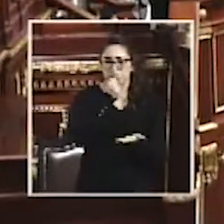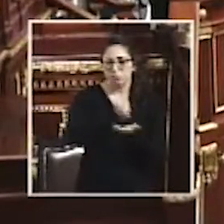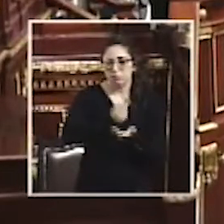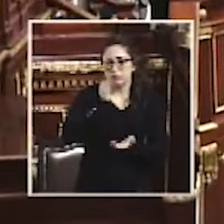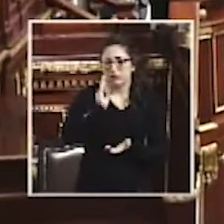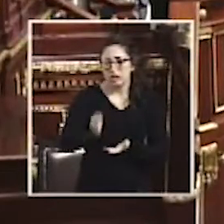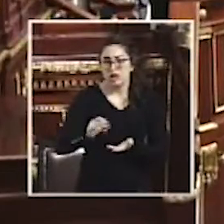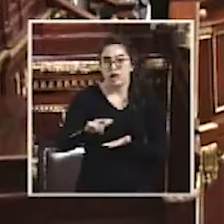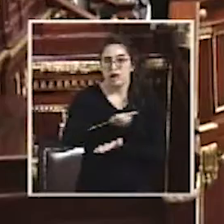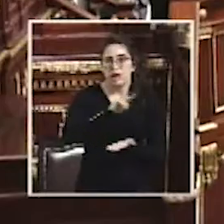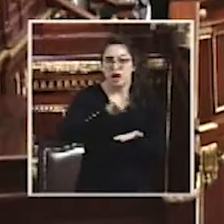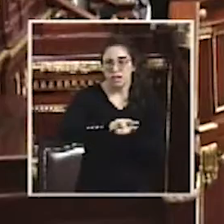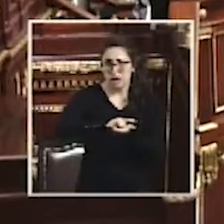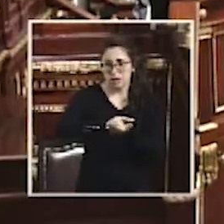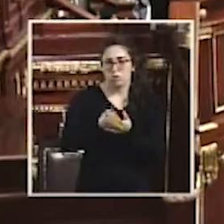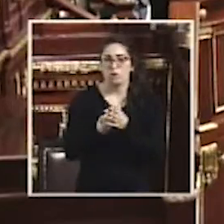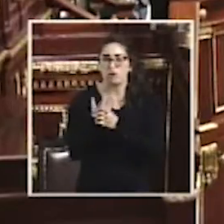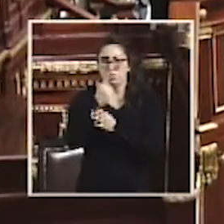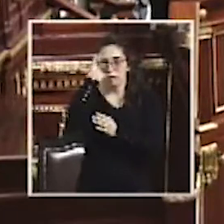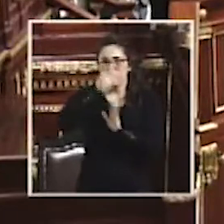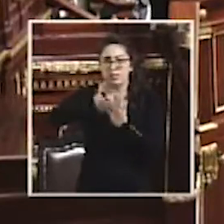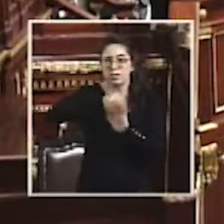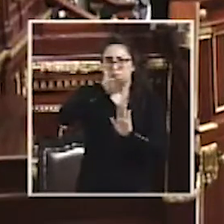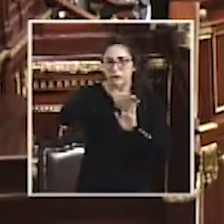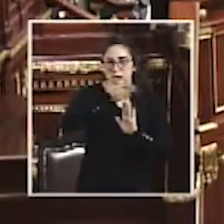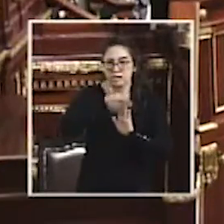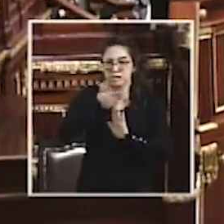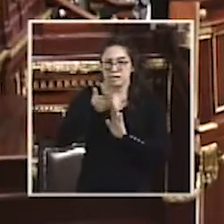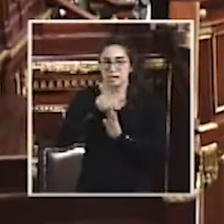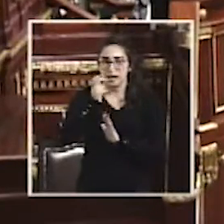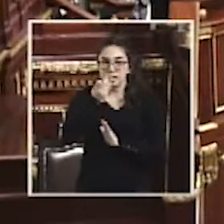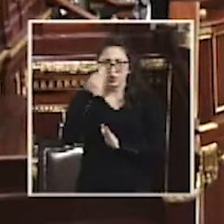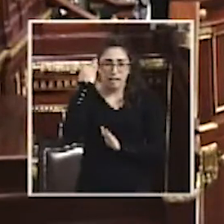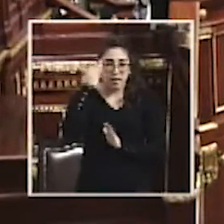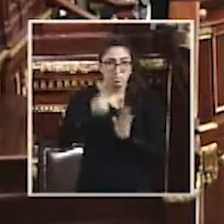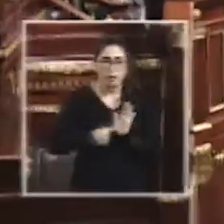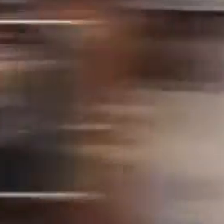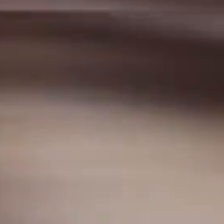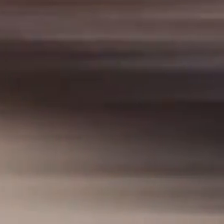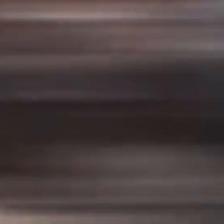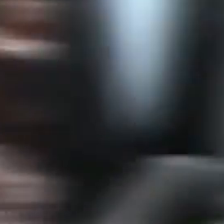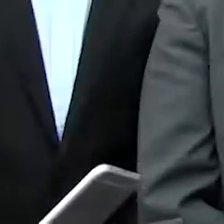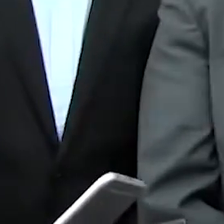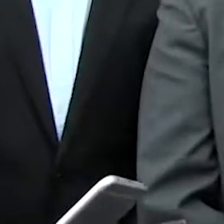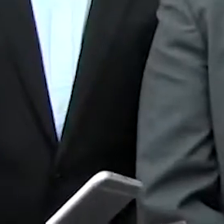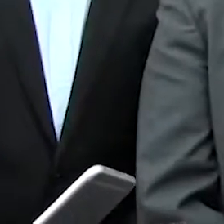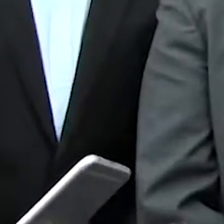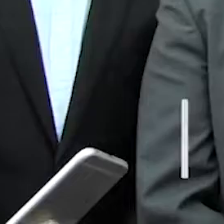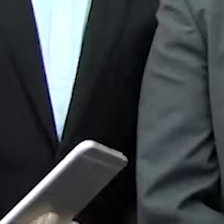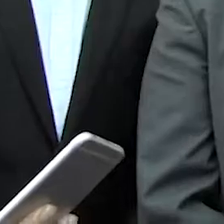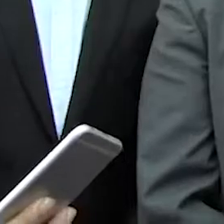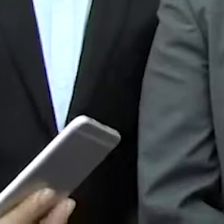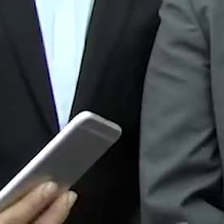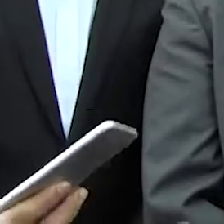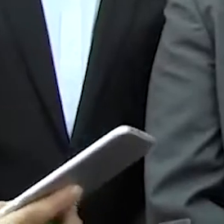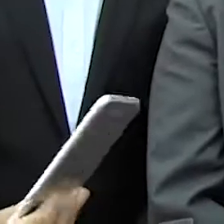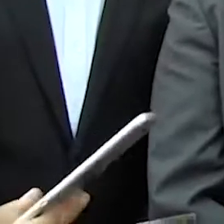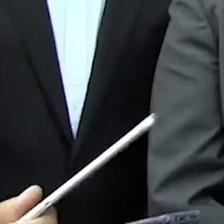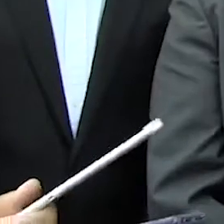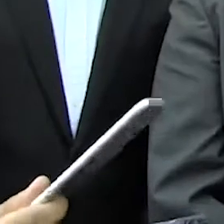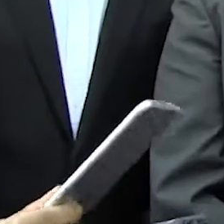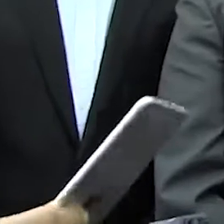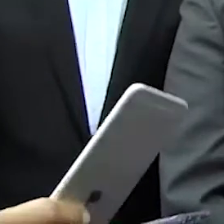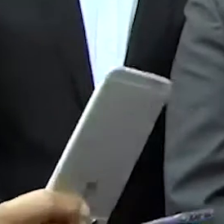septiembre ante el Pleno del Congreso, es contribuir a crear una cultura de la solidaridad entre los capitalinos. En todos los discursos